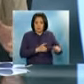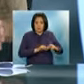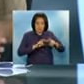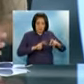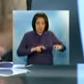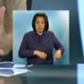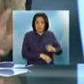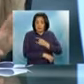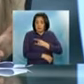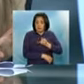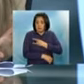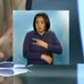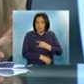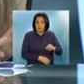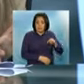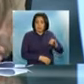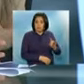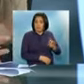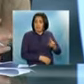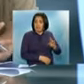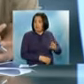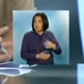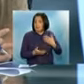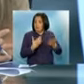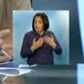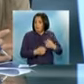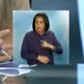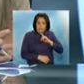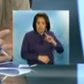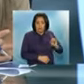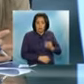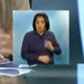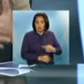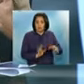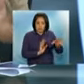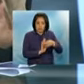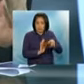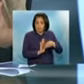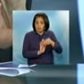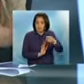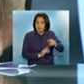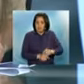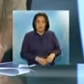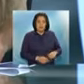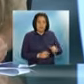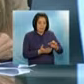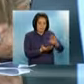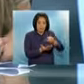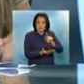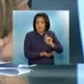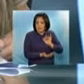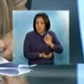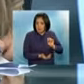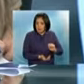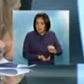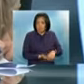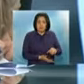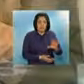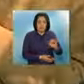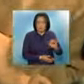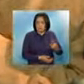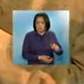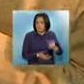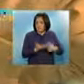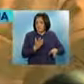Universidad Complutense de Madrid se pronunció sobre la denuncia de plagio en la tesis de César Acuña. ¿Qué es lo que encontraron? Se los mostramos a continuación.